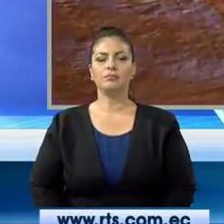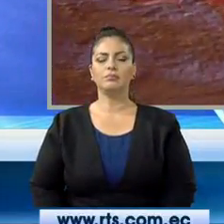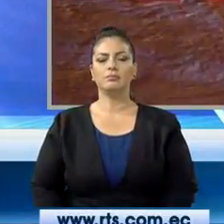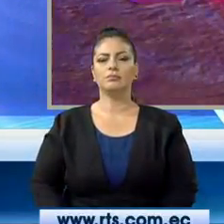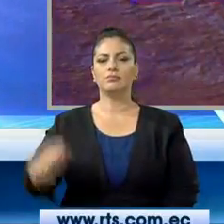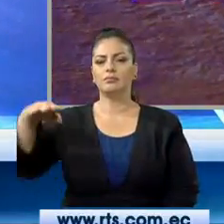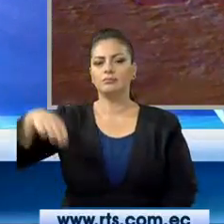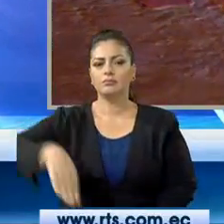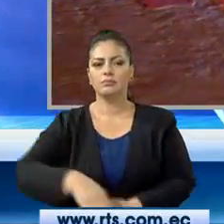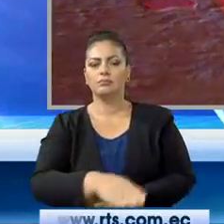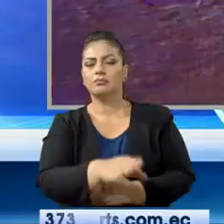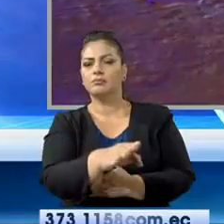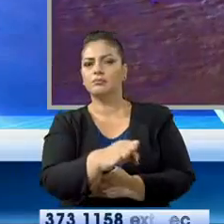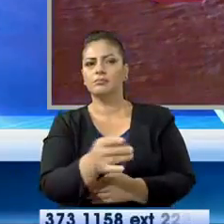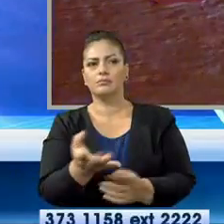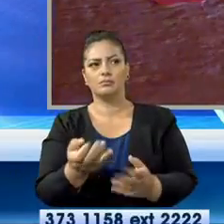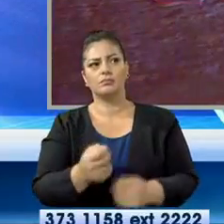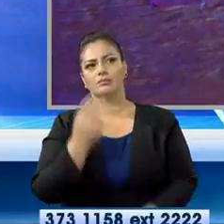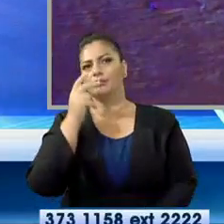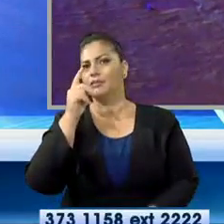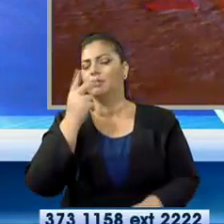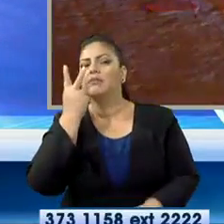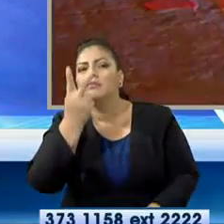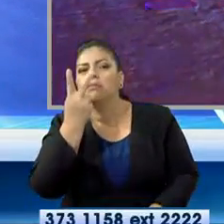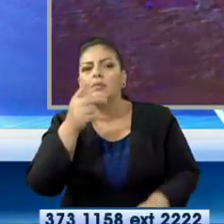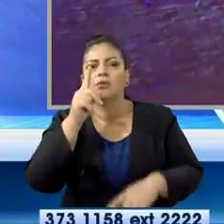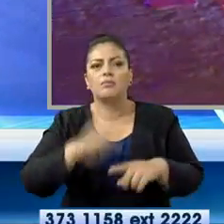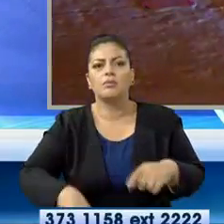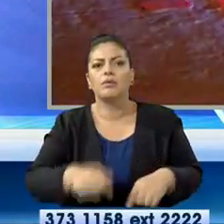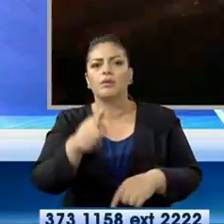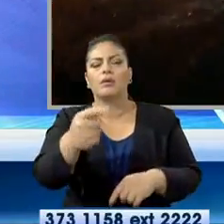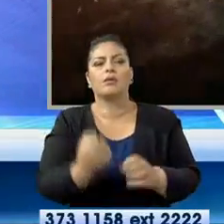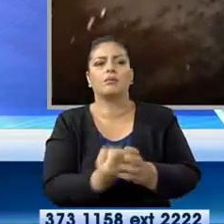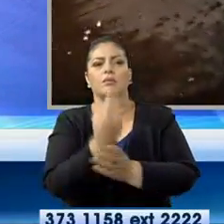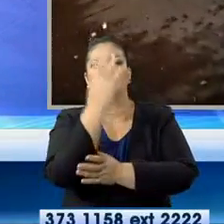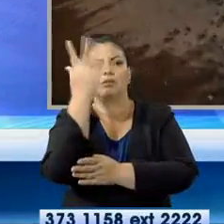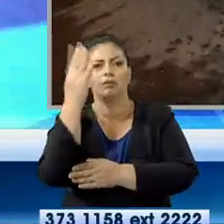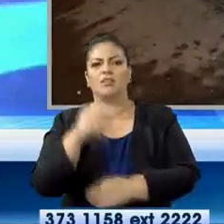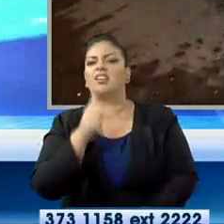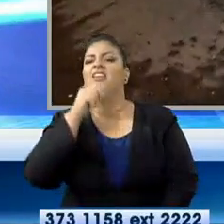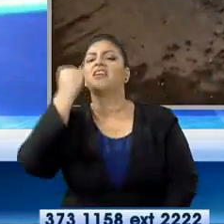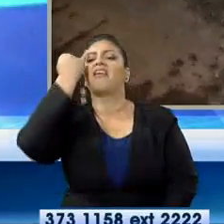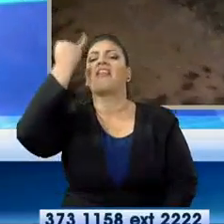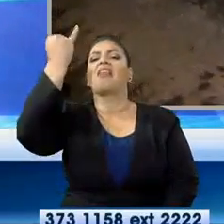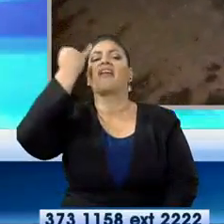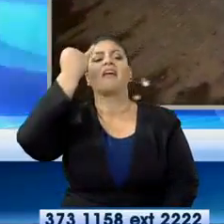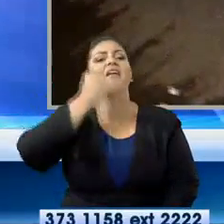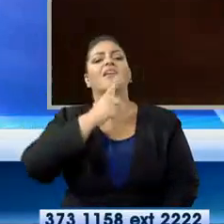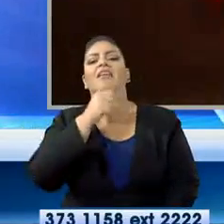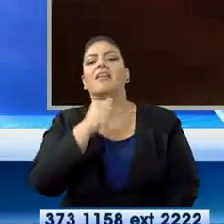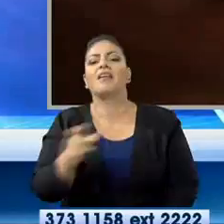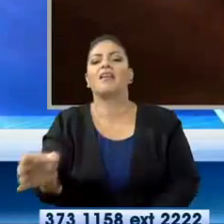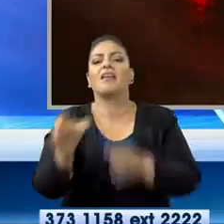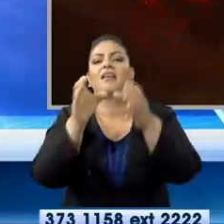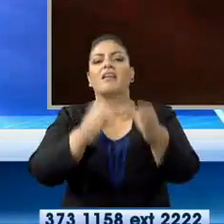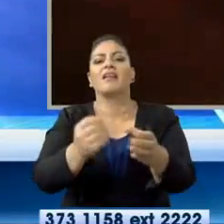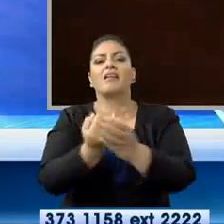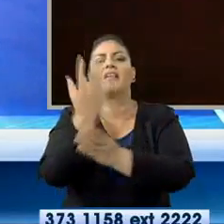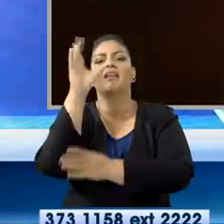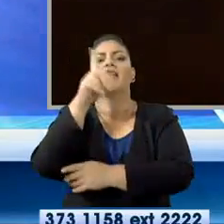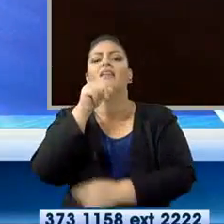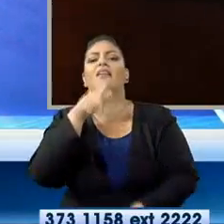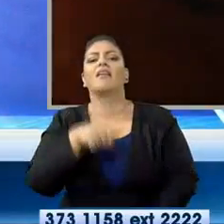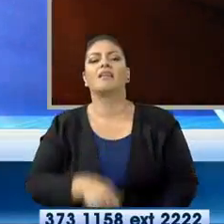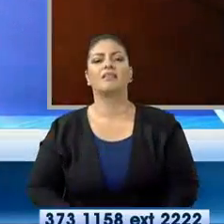no puedes porque están los arbustos. No sé a quién se le ocurrió tan inteligente idea. Y no sé quién es el